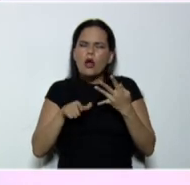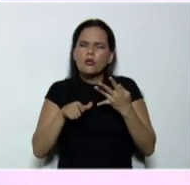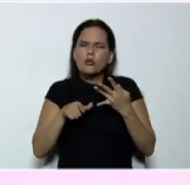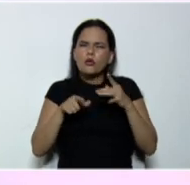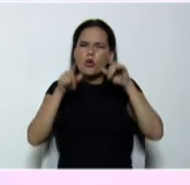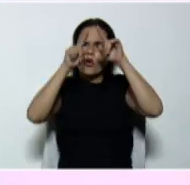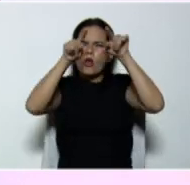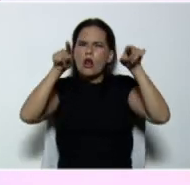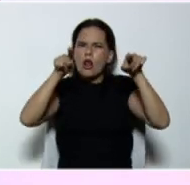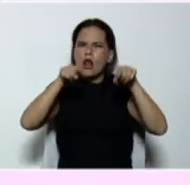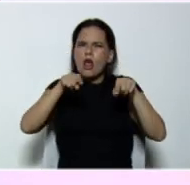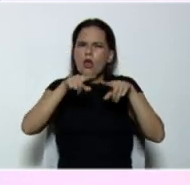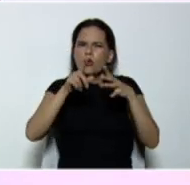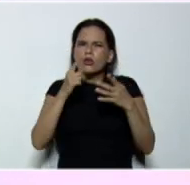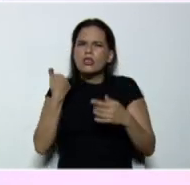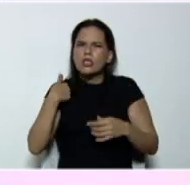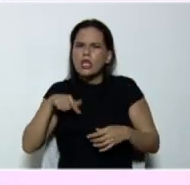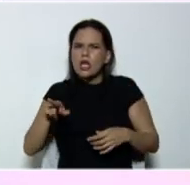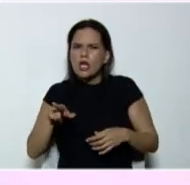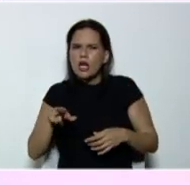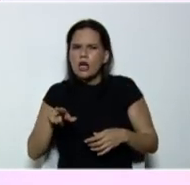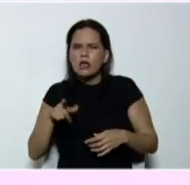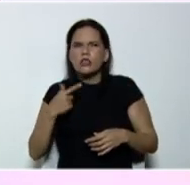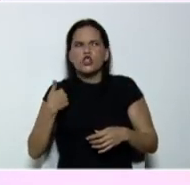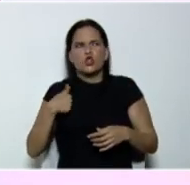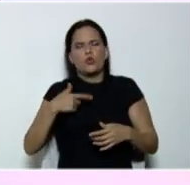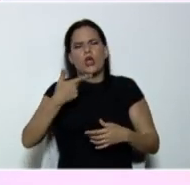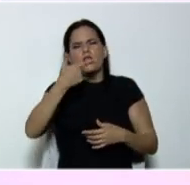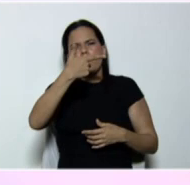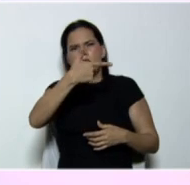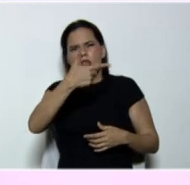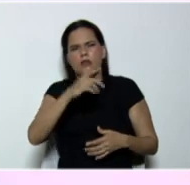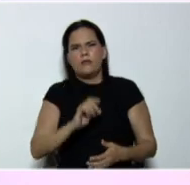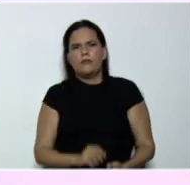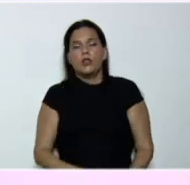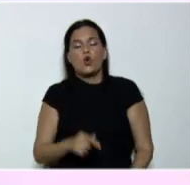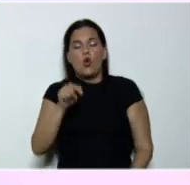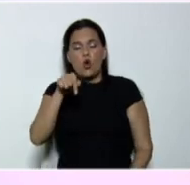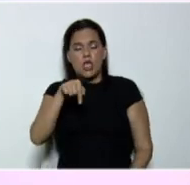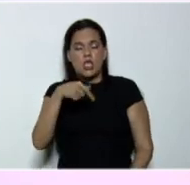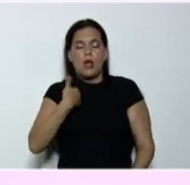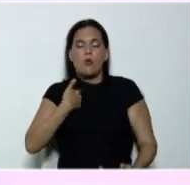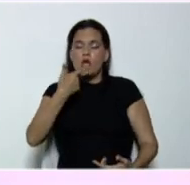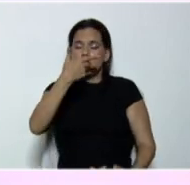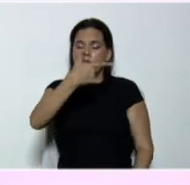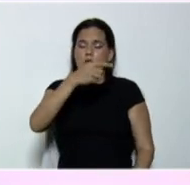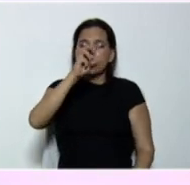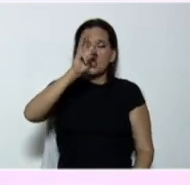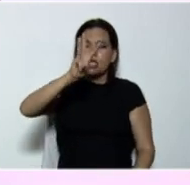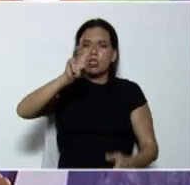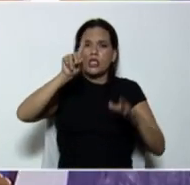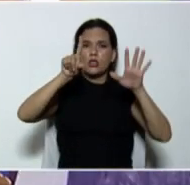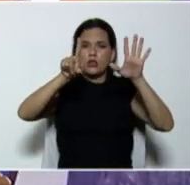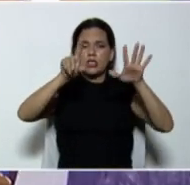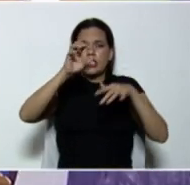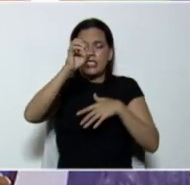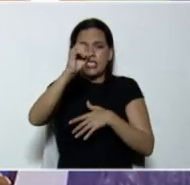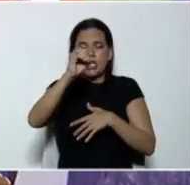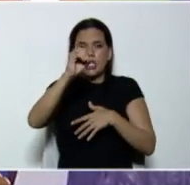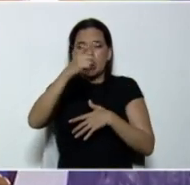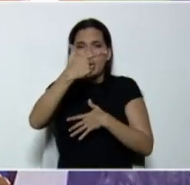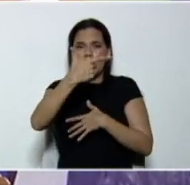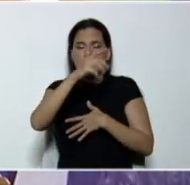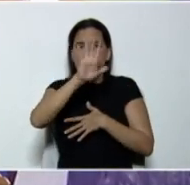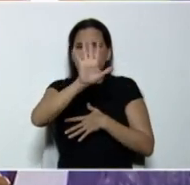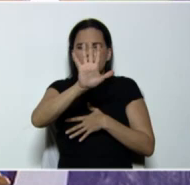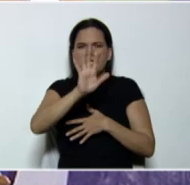vas a ejemplificar con un pentágono, se divide 360 entre 5 y eso da 72. Entonces,